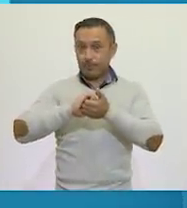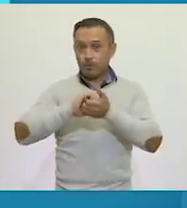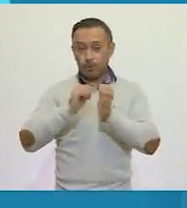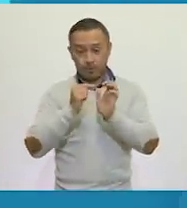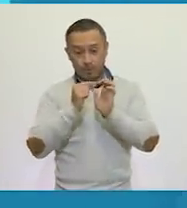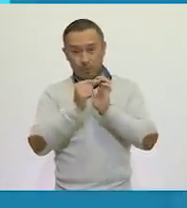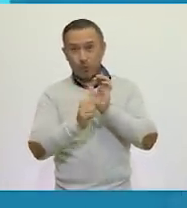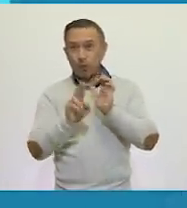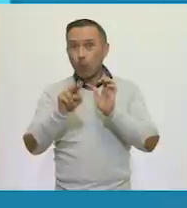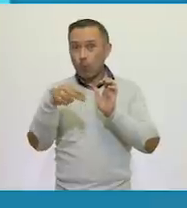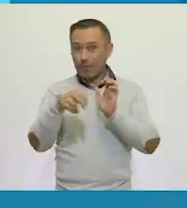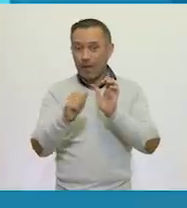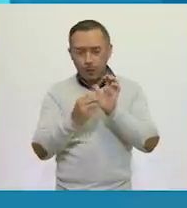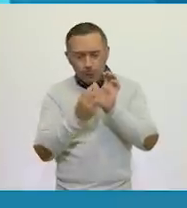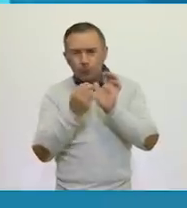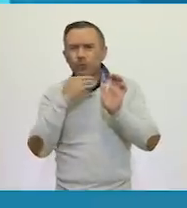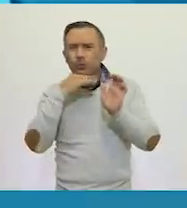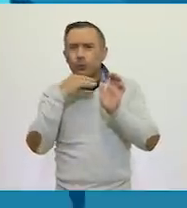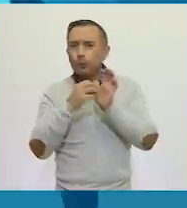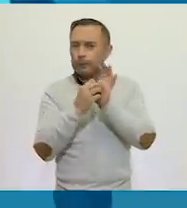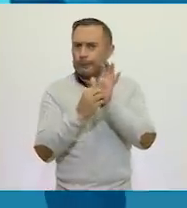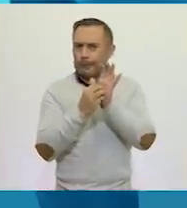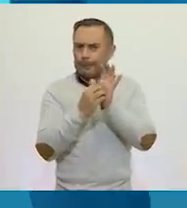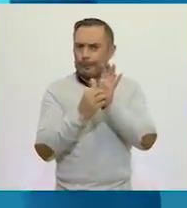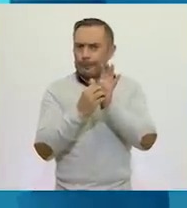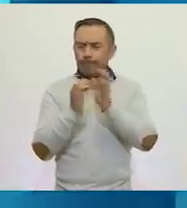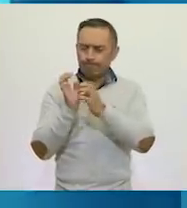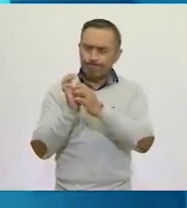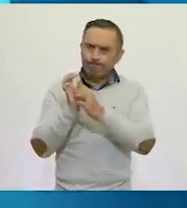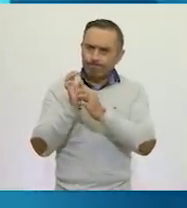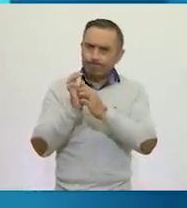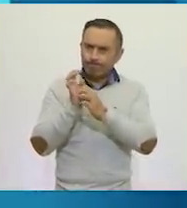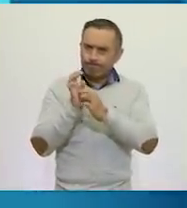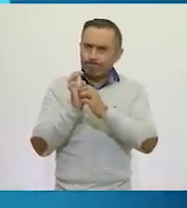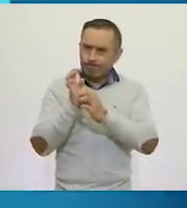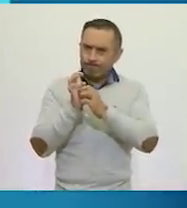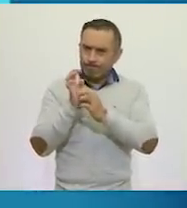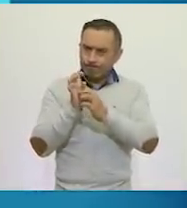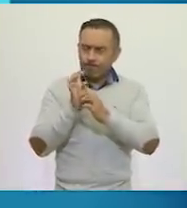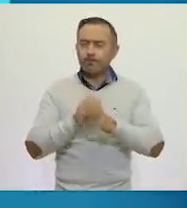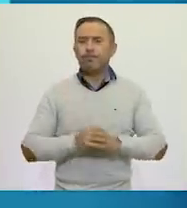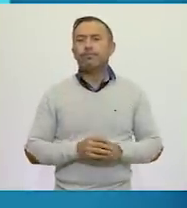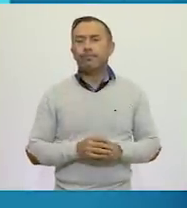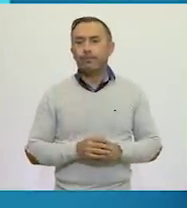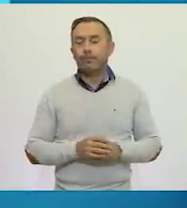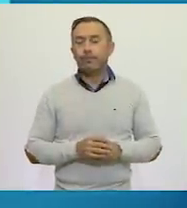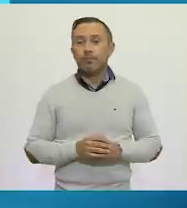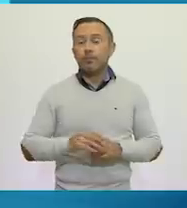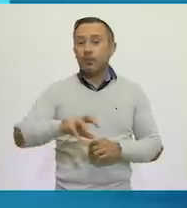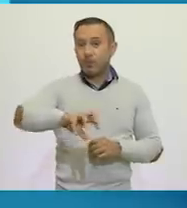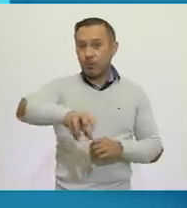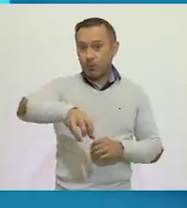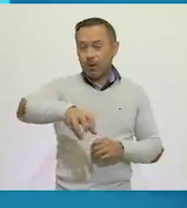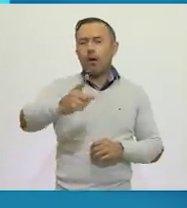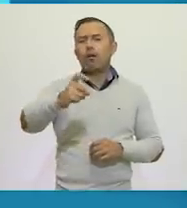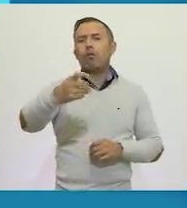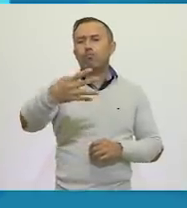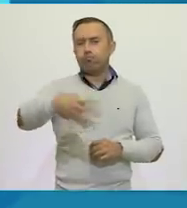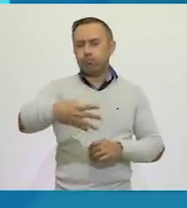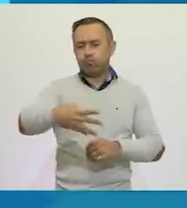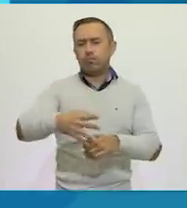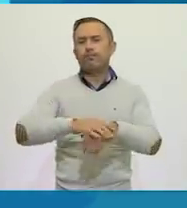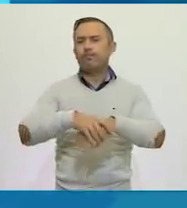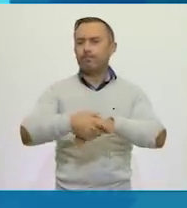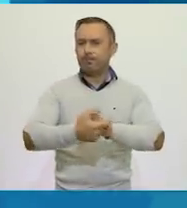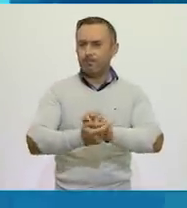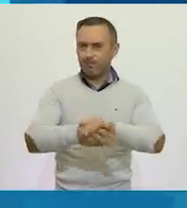dedos. Ahora haz como que rasguñas la palma de tus manos para lavar tus uñas. Enjuaga tus manos con